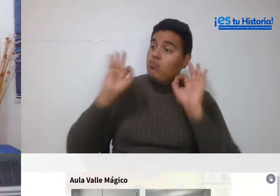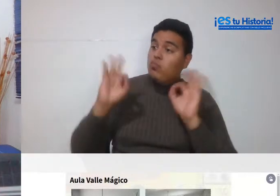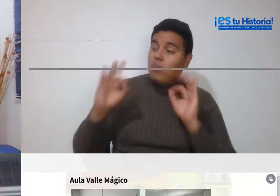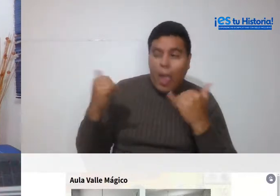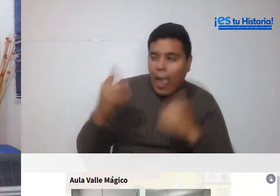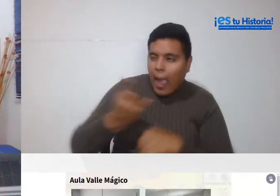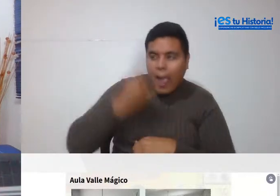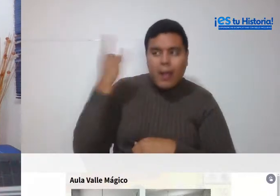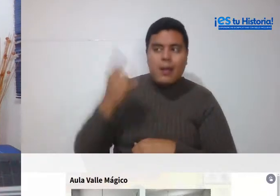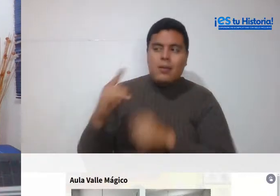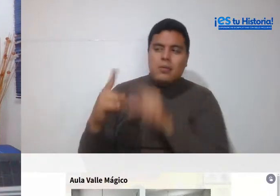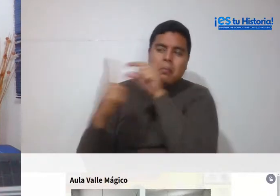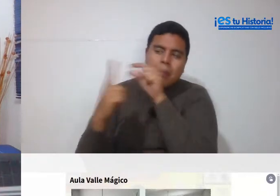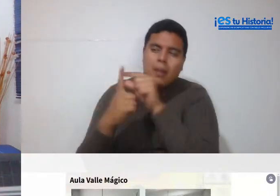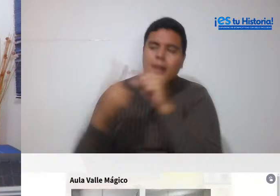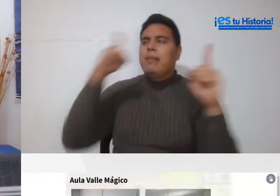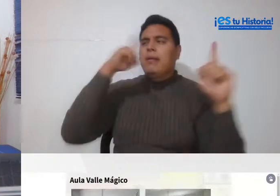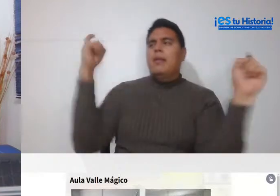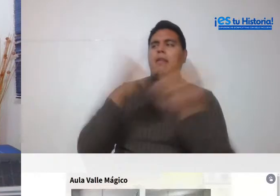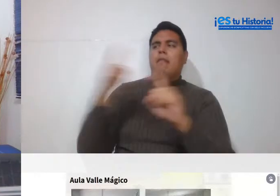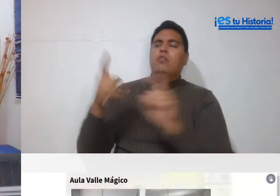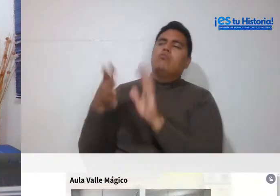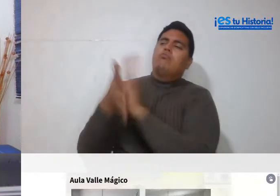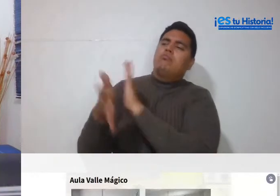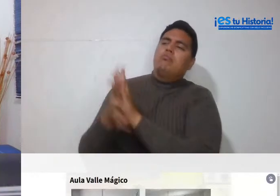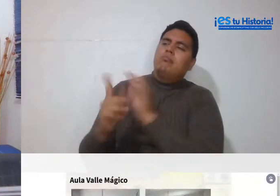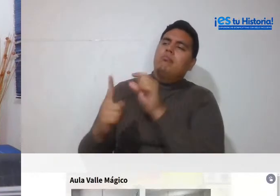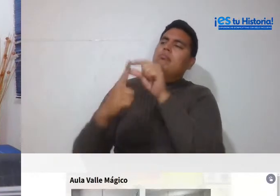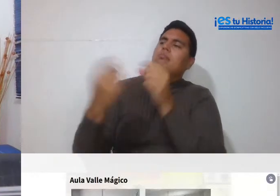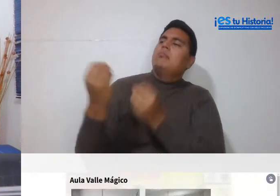una reflexión, un mensaje final, ya para cerrar, para concluir.